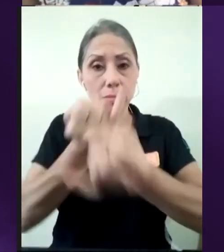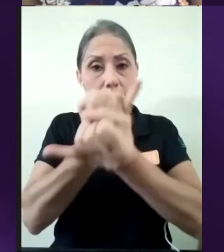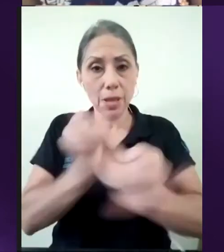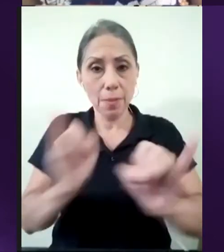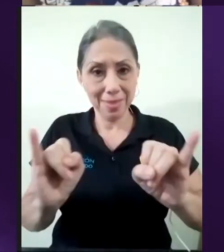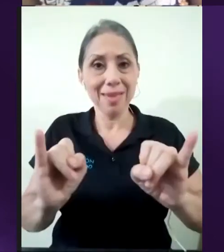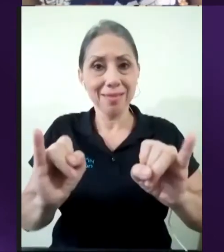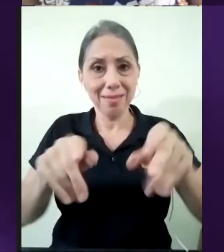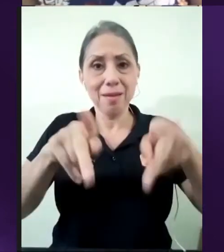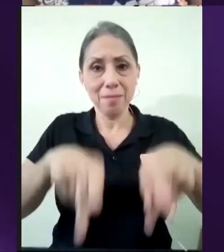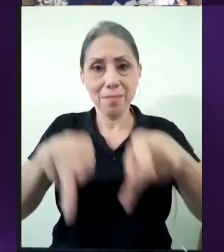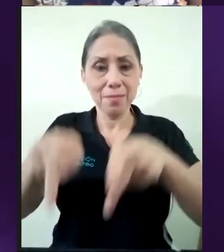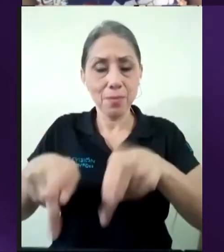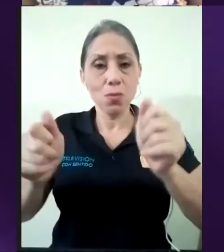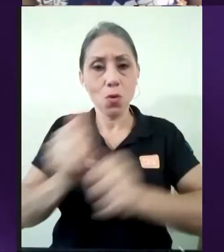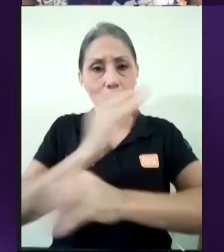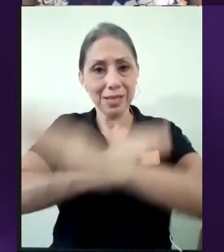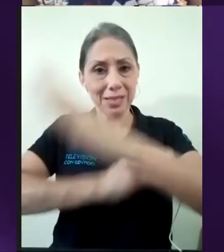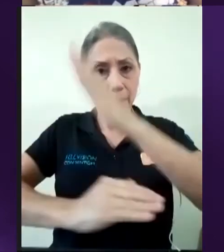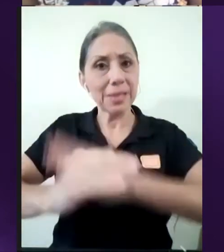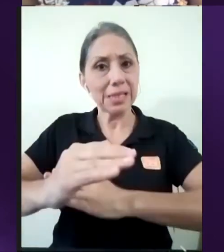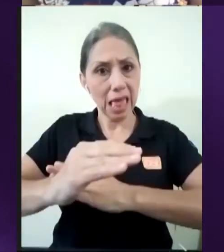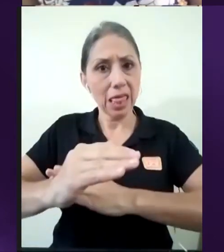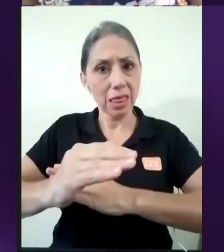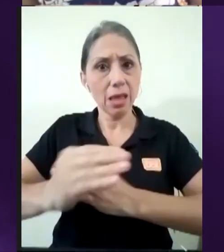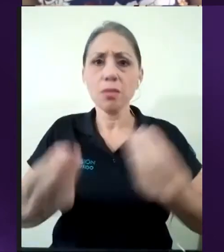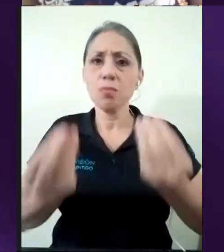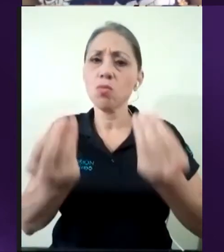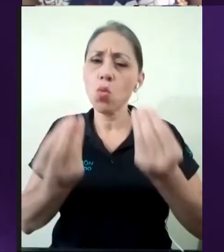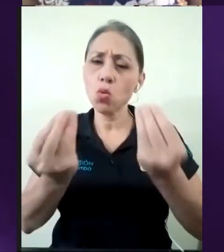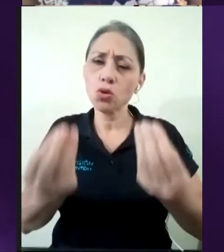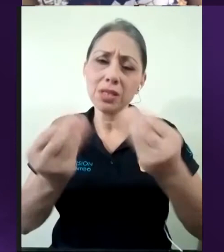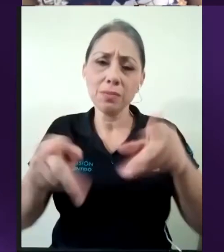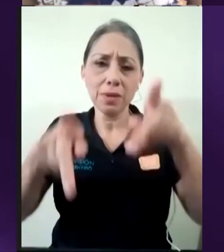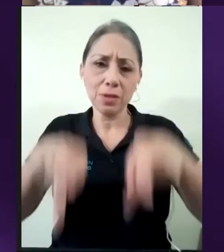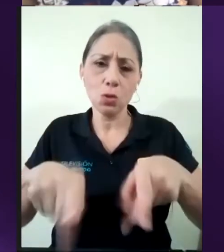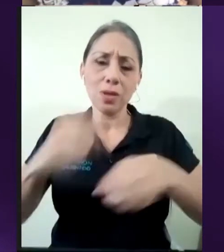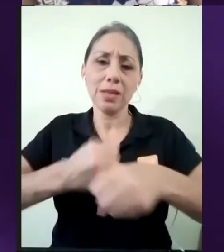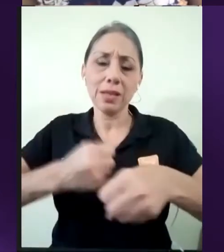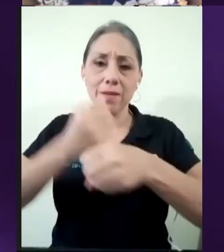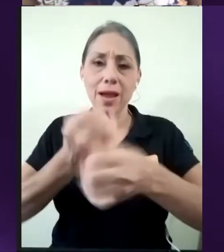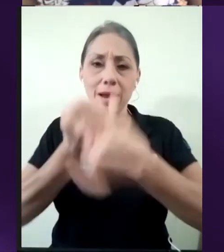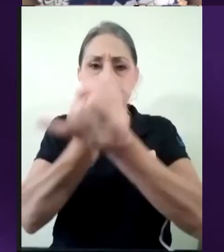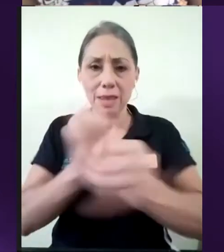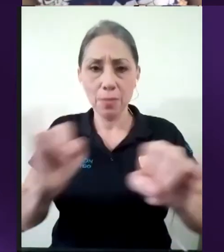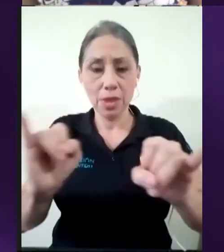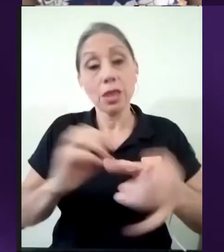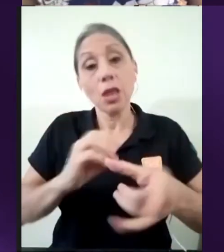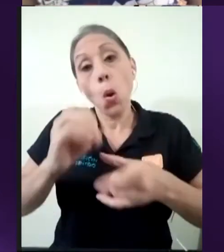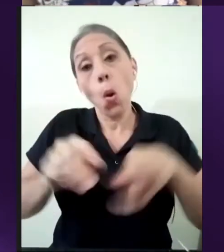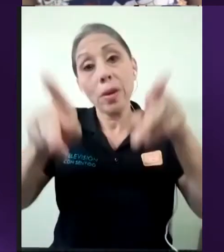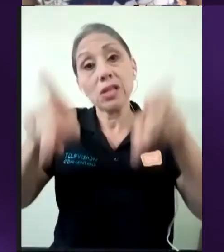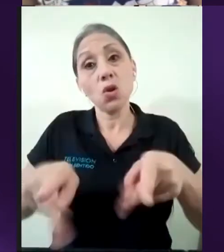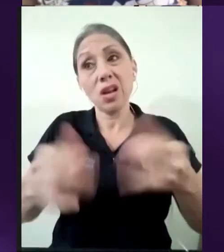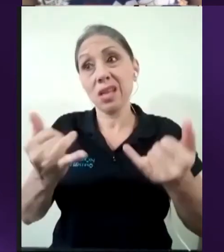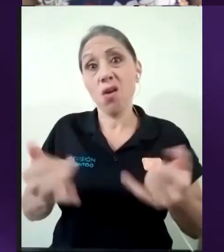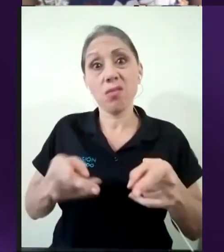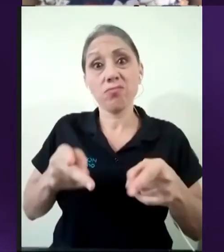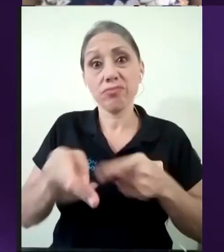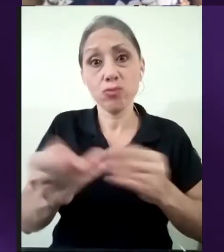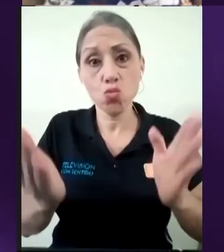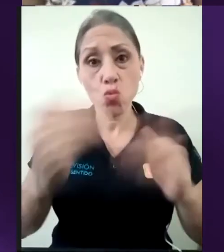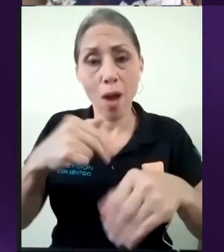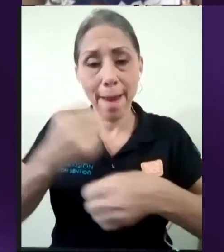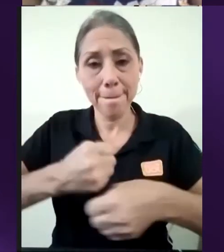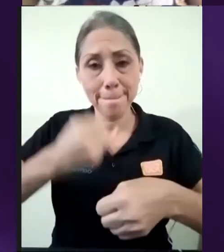con discapacidad hay muchísimas de estas personas, o que han perdido el empleo. Desde el